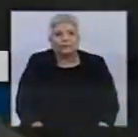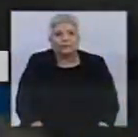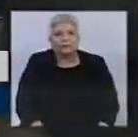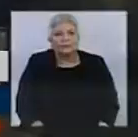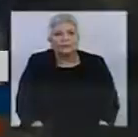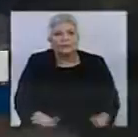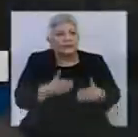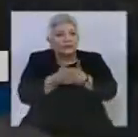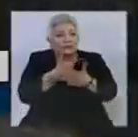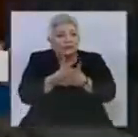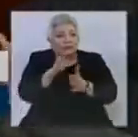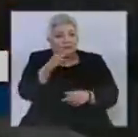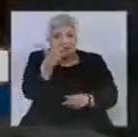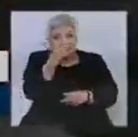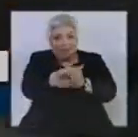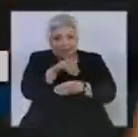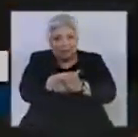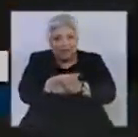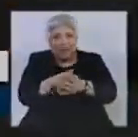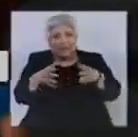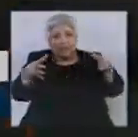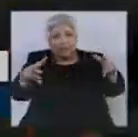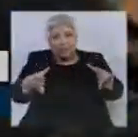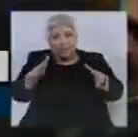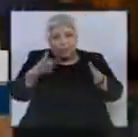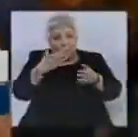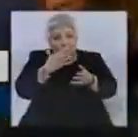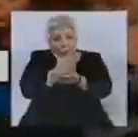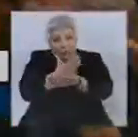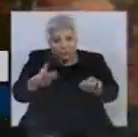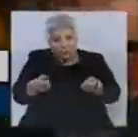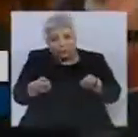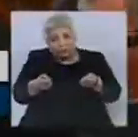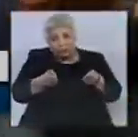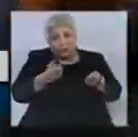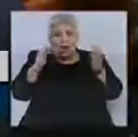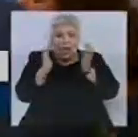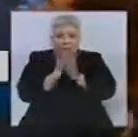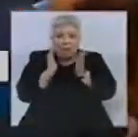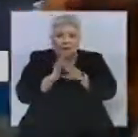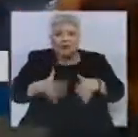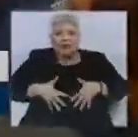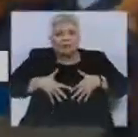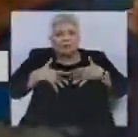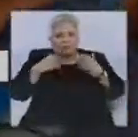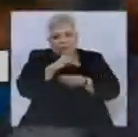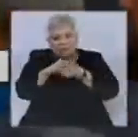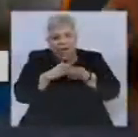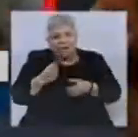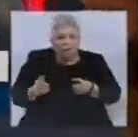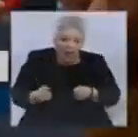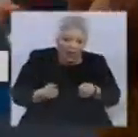cerca de las 3 de la tarde los restos de eduardo bleier fueron acompañados con aplausos y la emoción de sus familiares